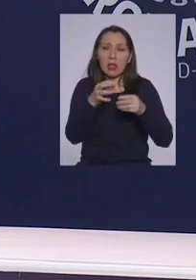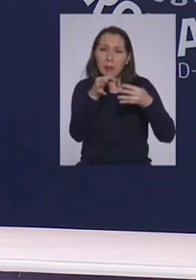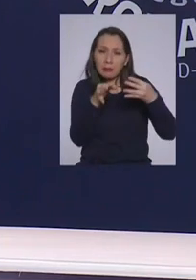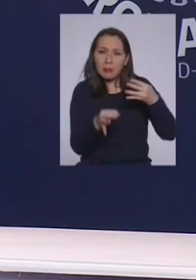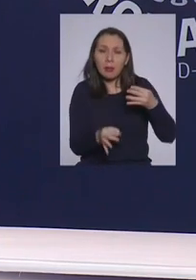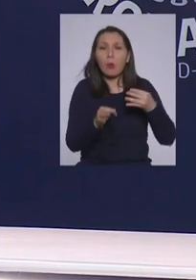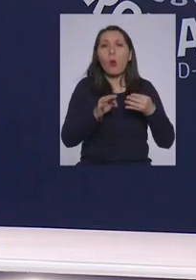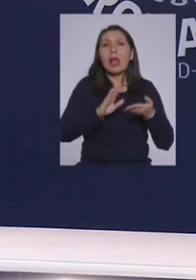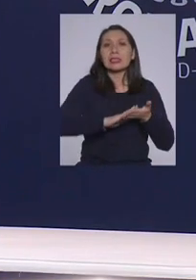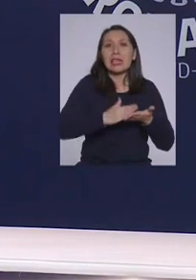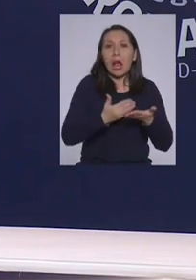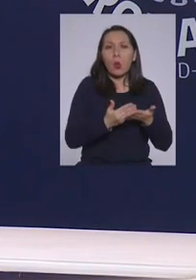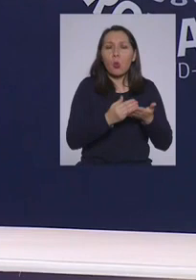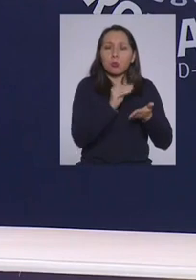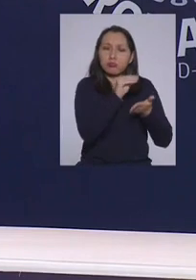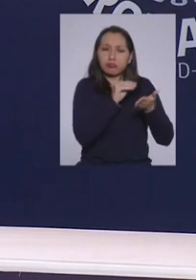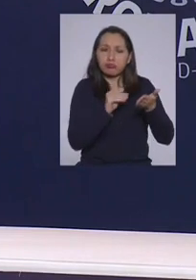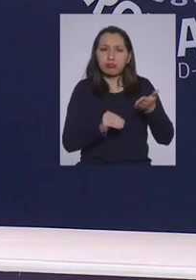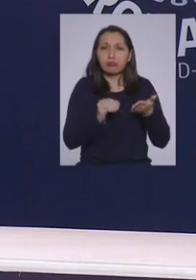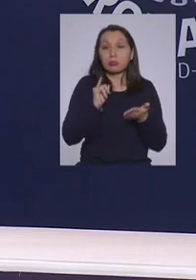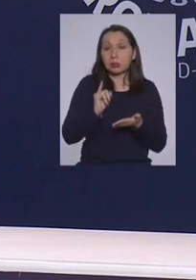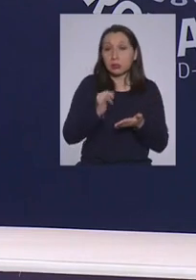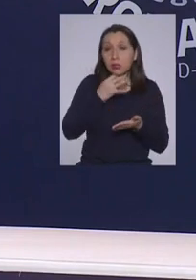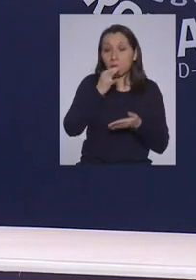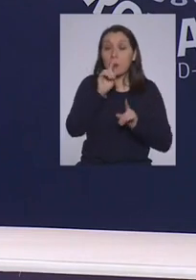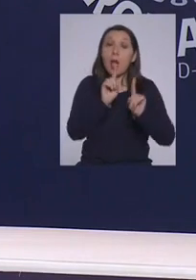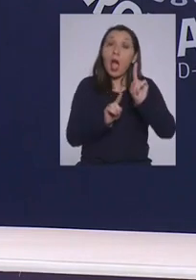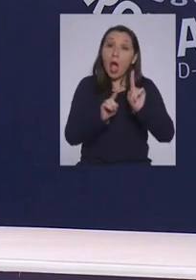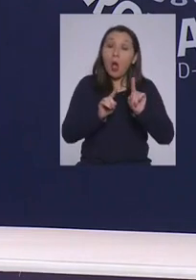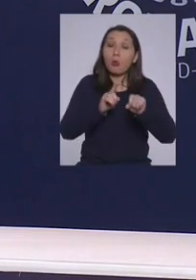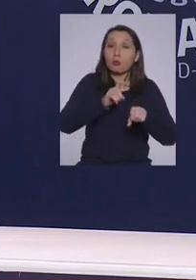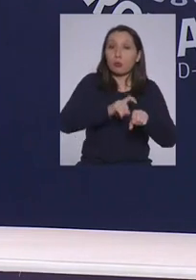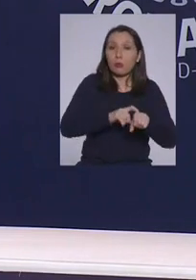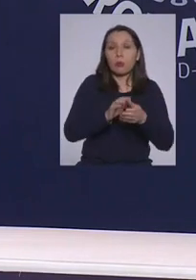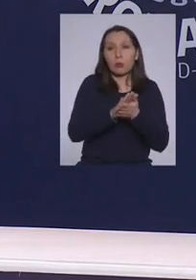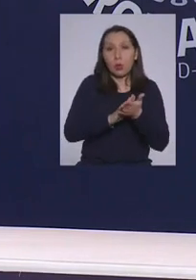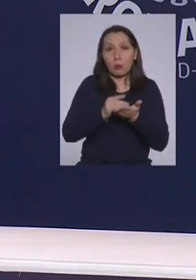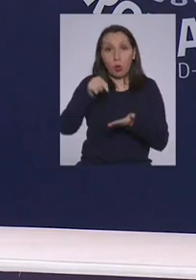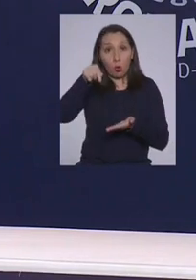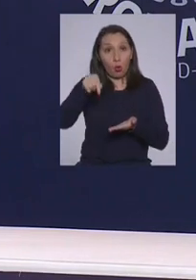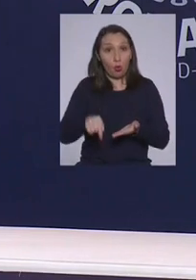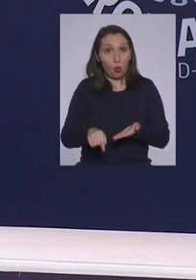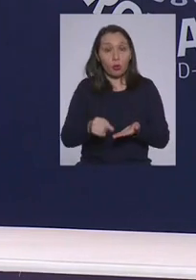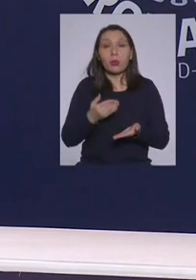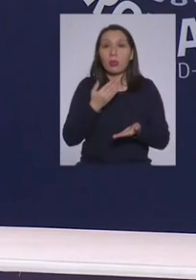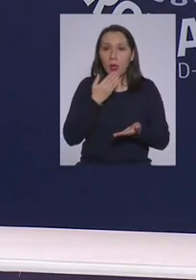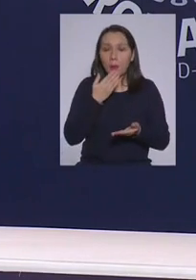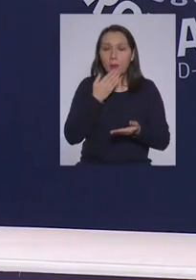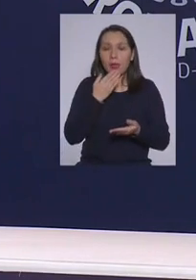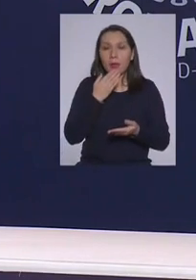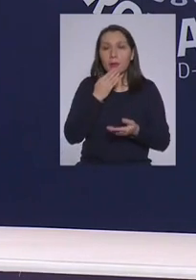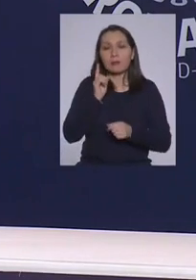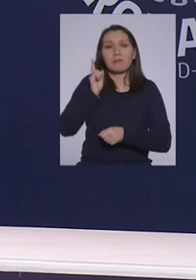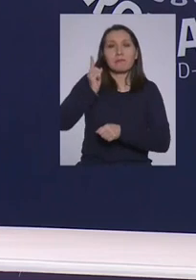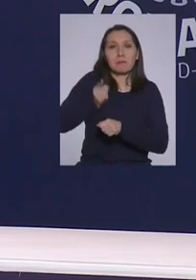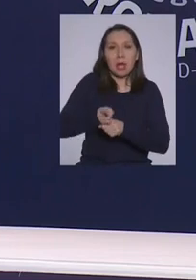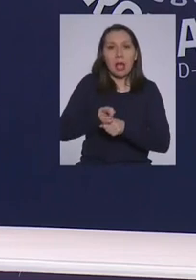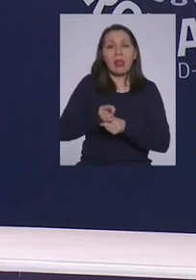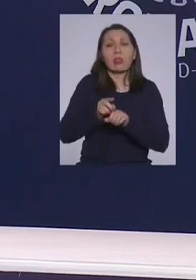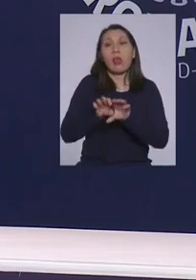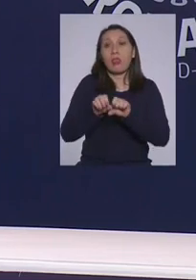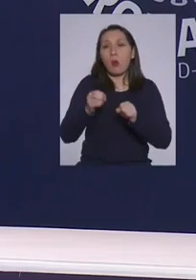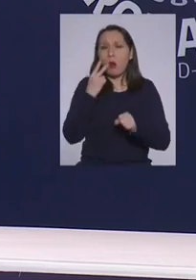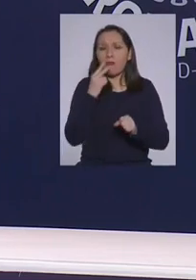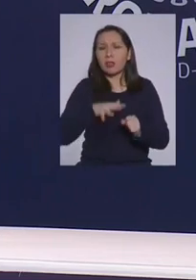criterios epidemiológicos que hemos hablado. Sí, en algunas circunstancias, como el día de hoy, estamos tomando medidas de acuerdo